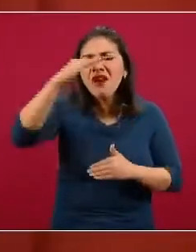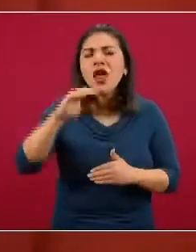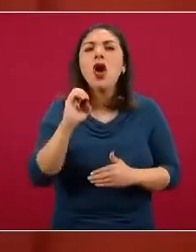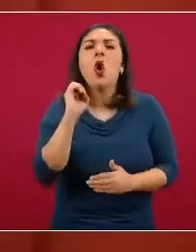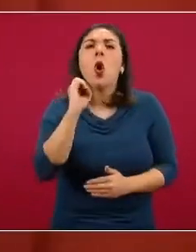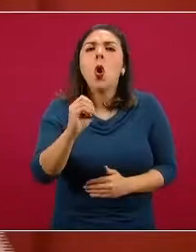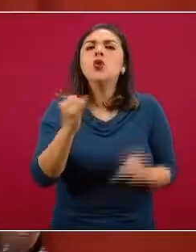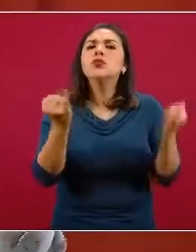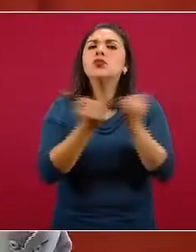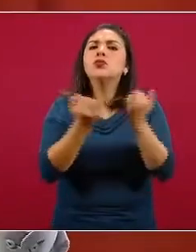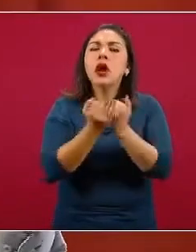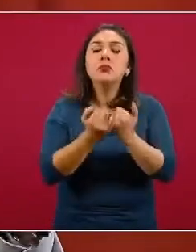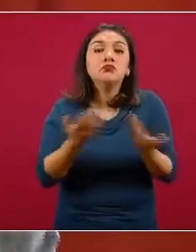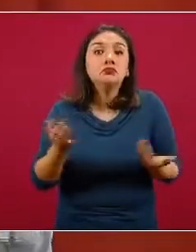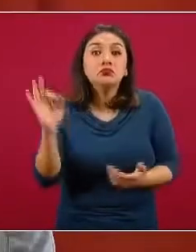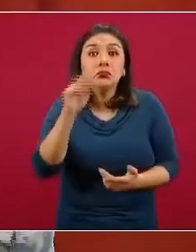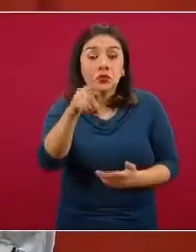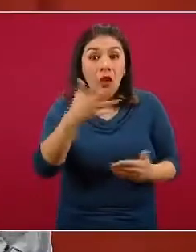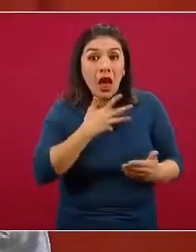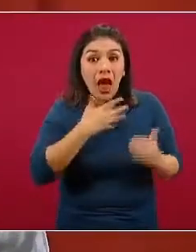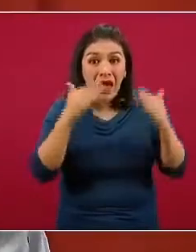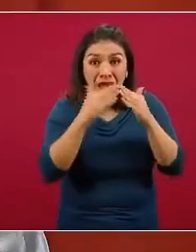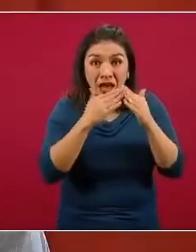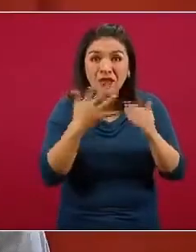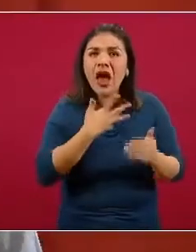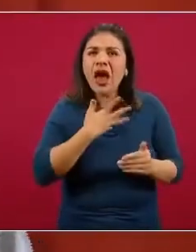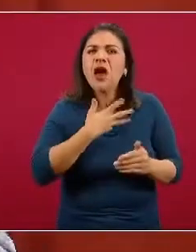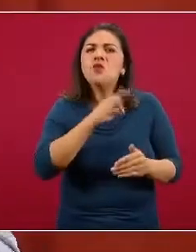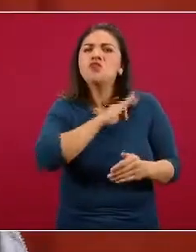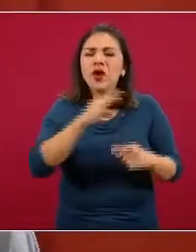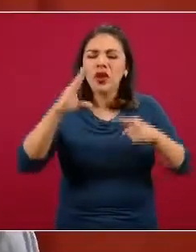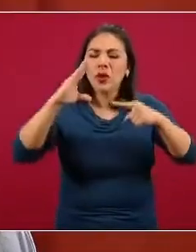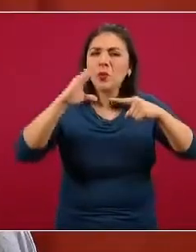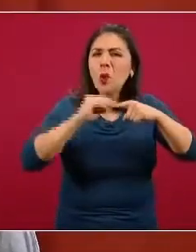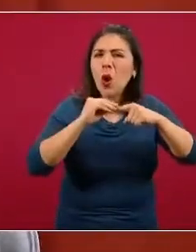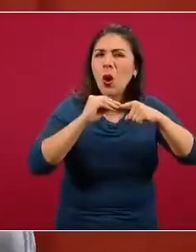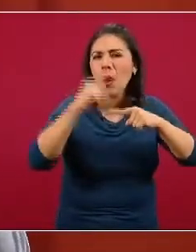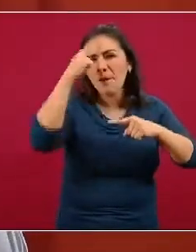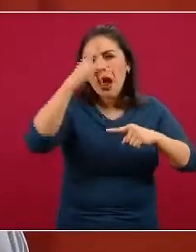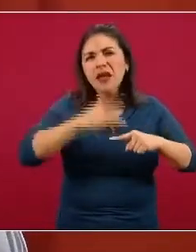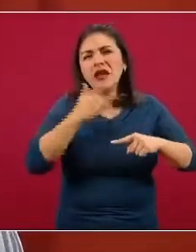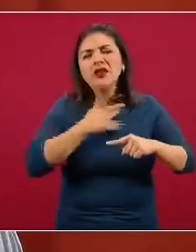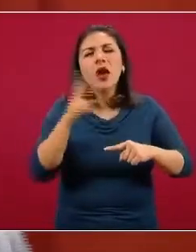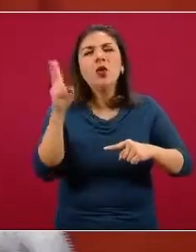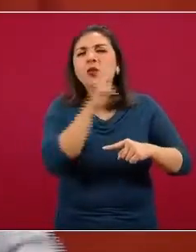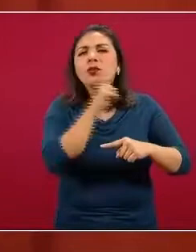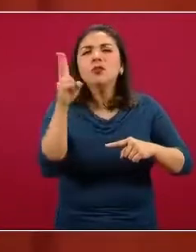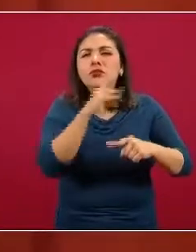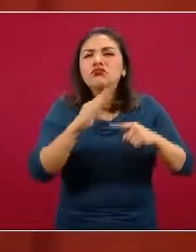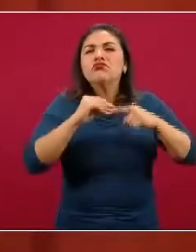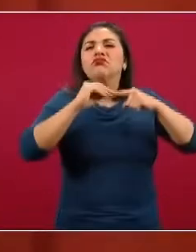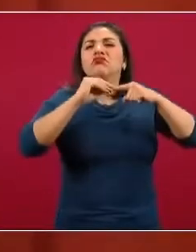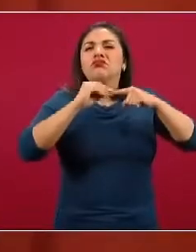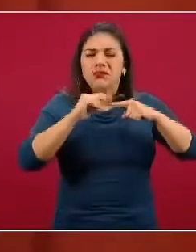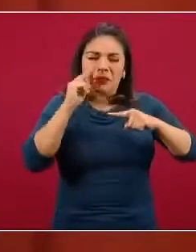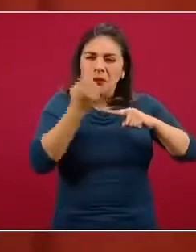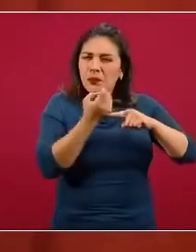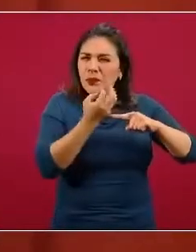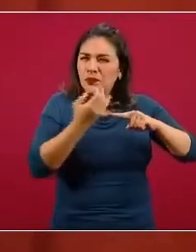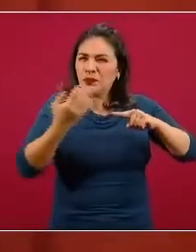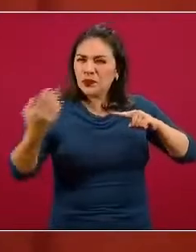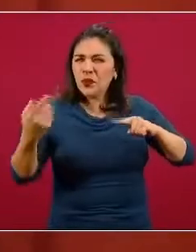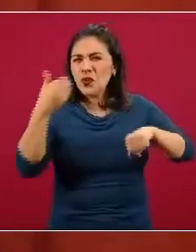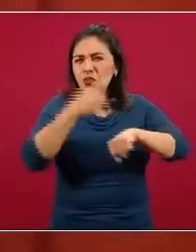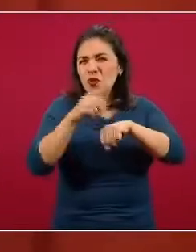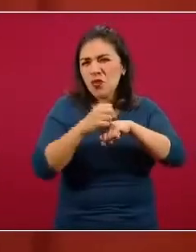y también si tienen en casa un dispositivo como el pulsoxímetro y se toman su nivel de oxígeno en